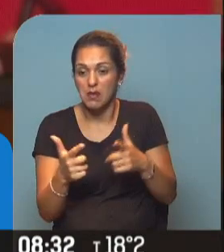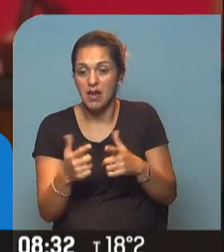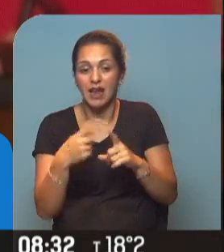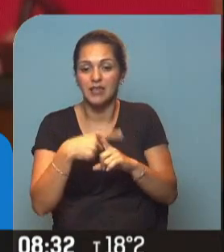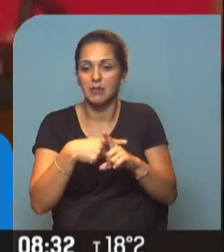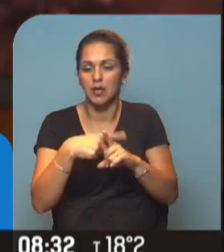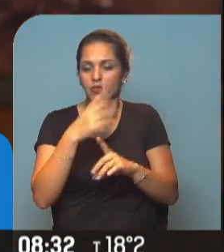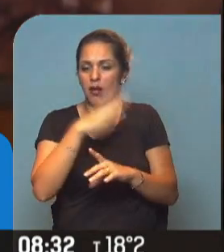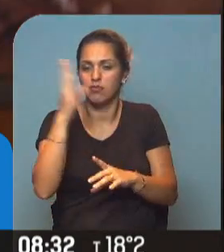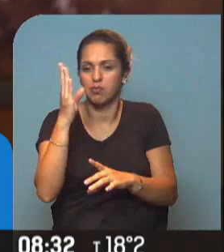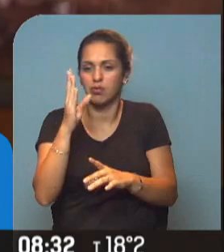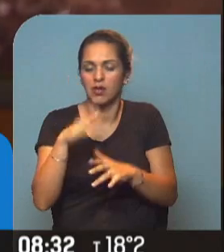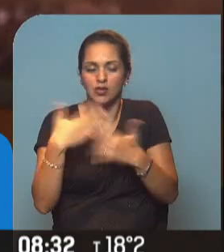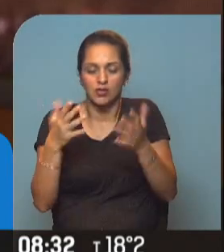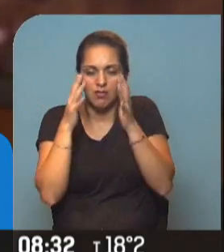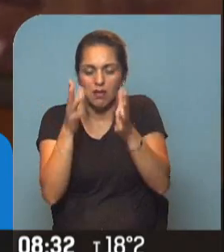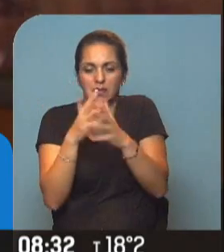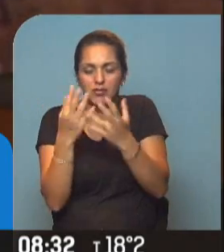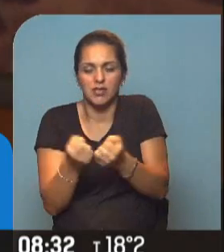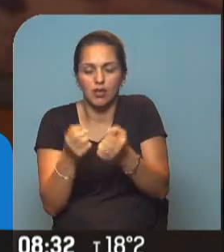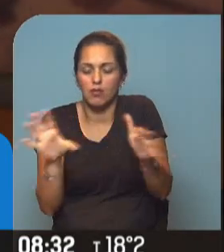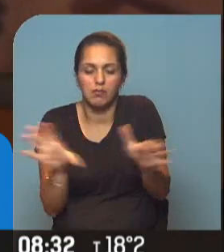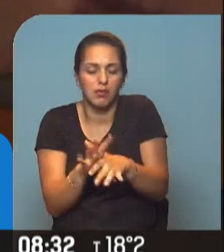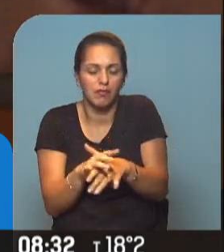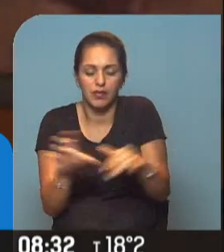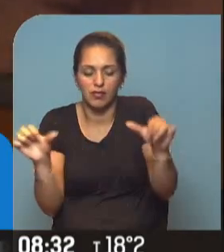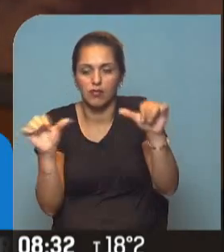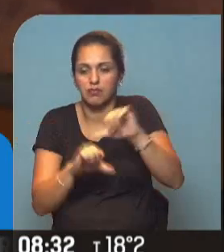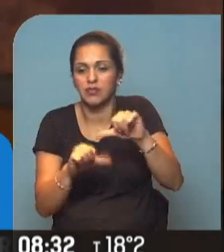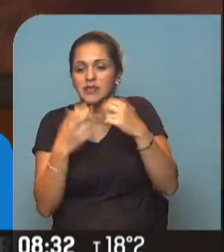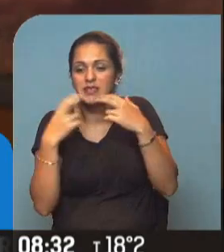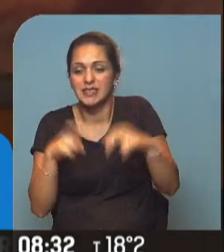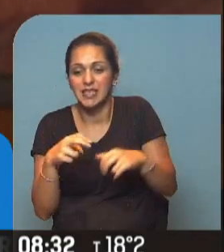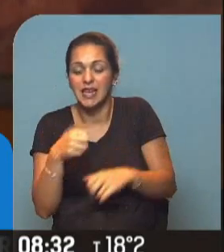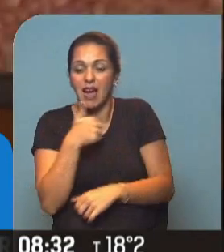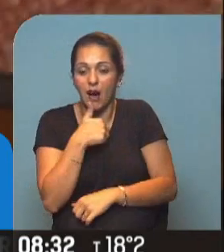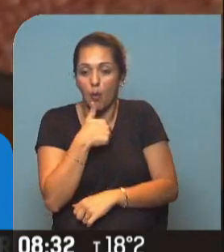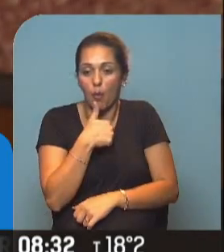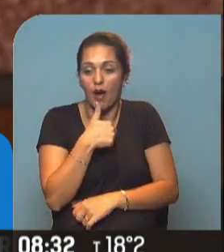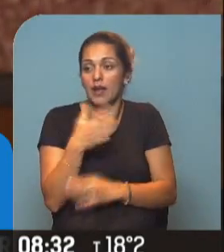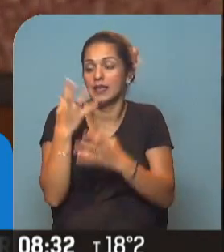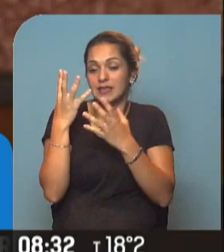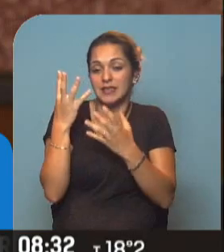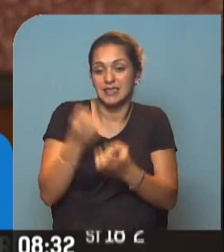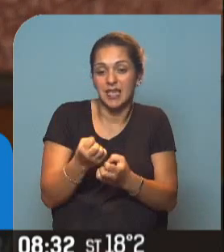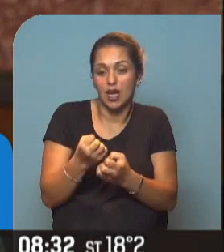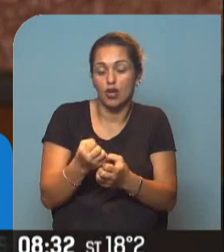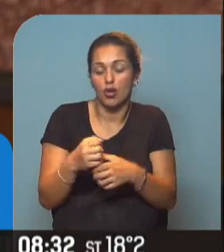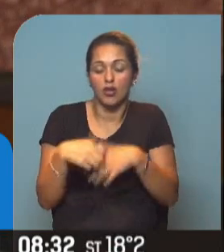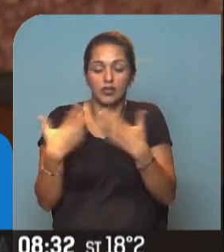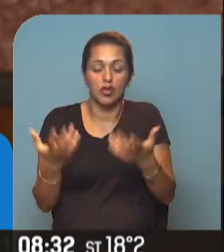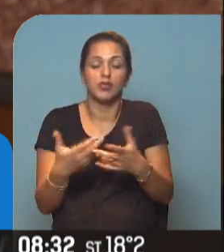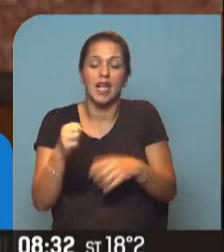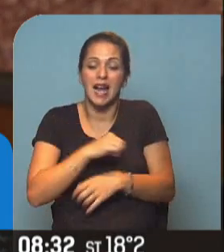fue el cóctel perfecto la ecuación perfecta como para muchísimos lotes muchísimas cantidad de